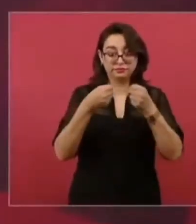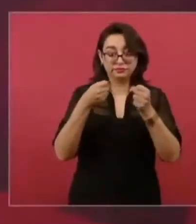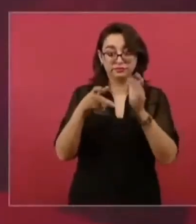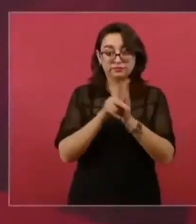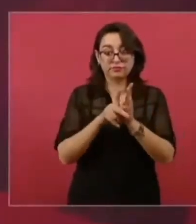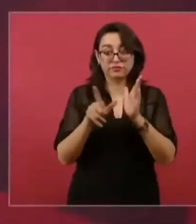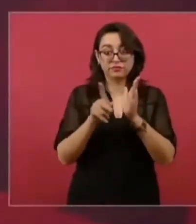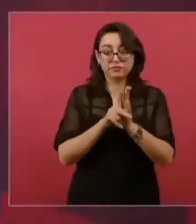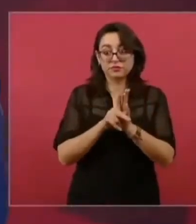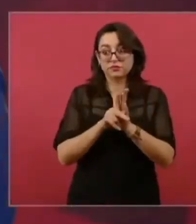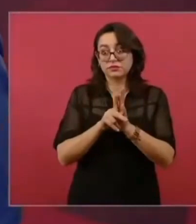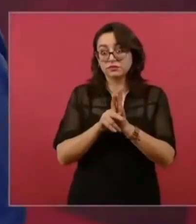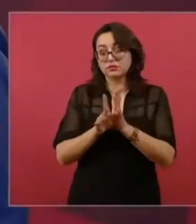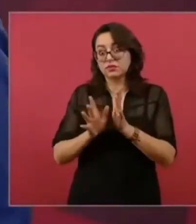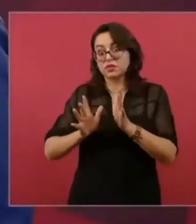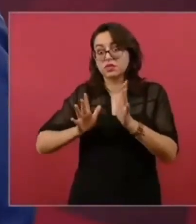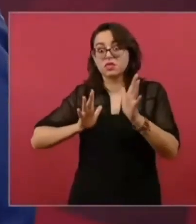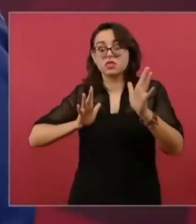magnifica mucho.